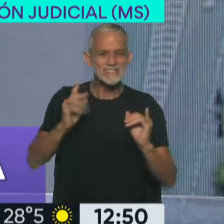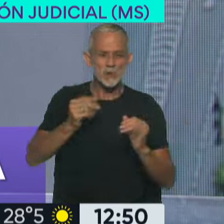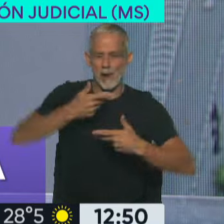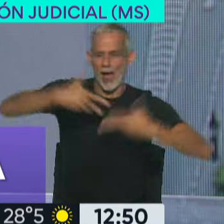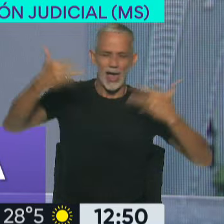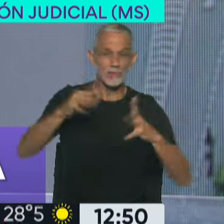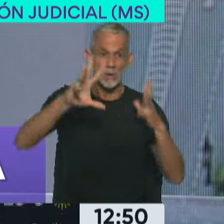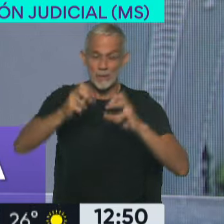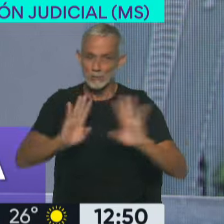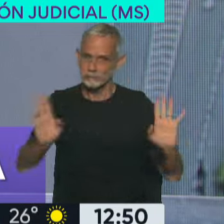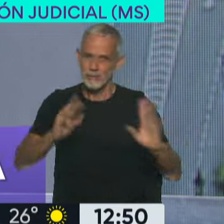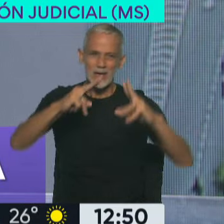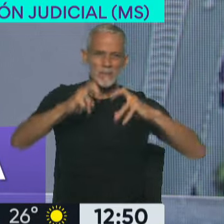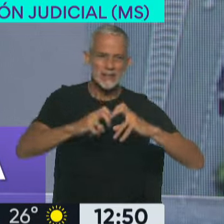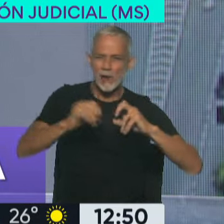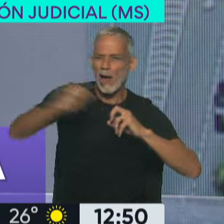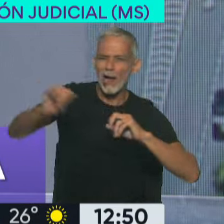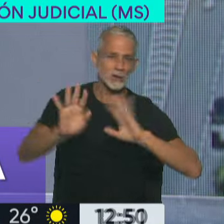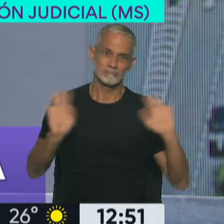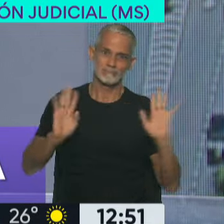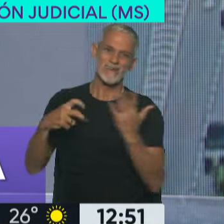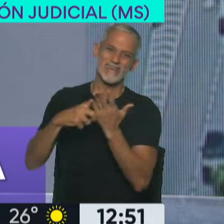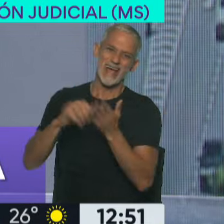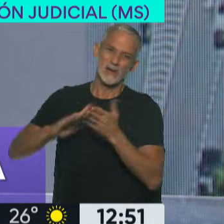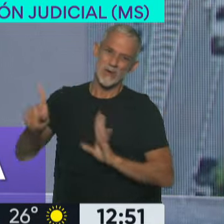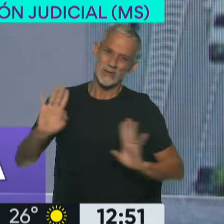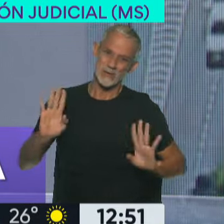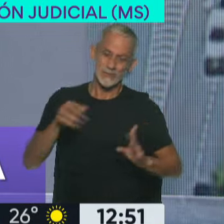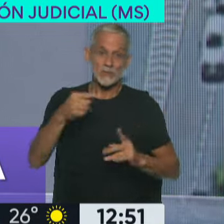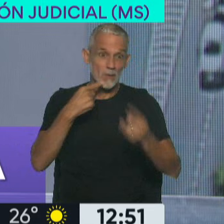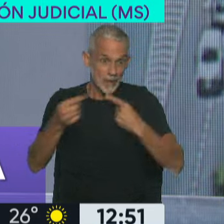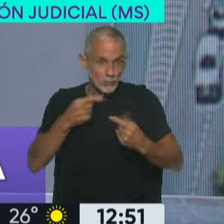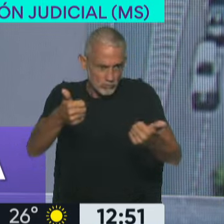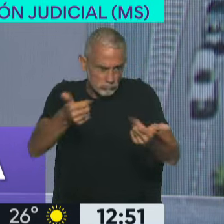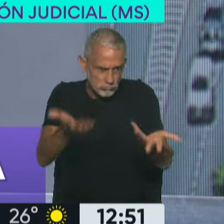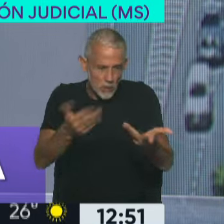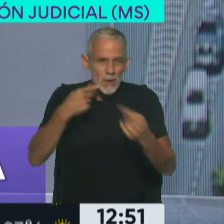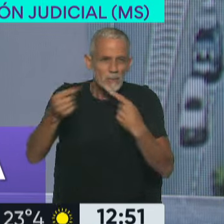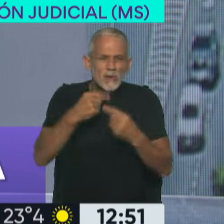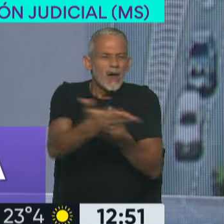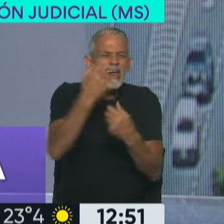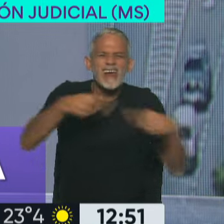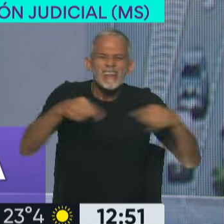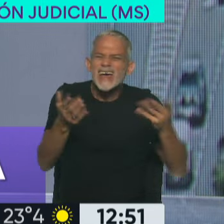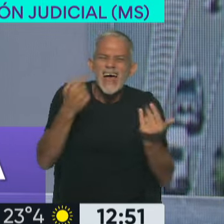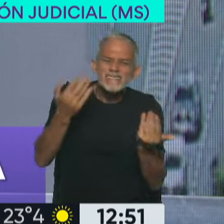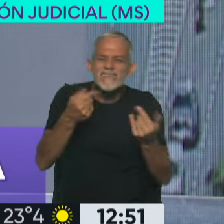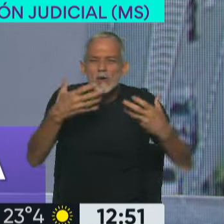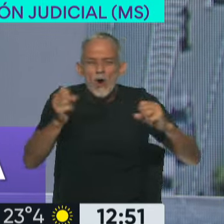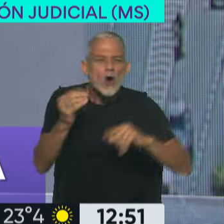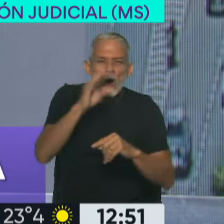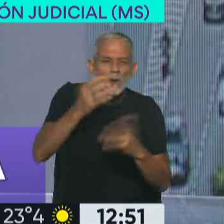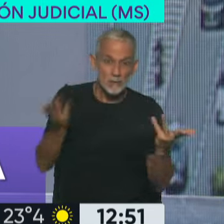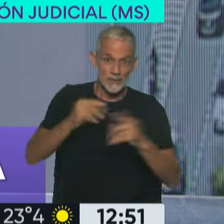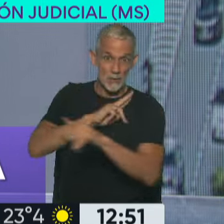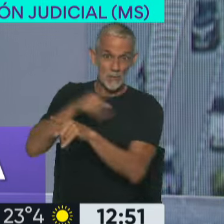no perjudicar la nueva investigación que tiene un fiscal ahora después de la requisa. Ustedes preguntaron, y con todo derecho, qué es lo que encontraron, cómo encontraron, y